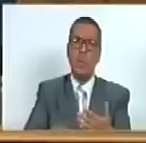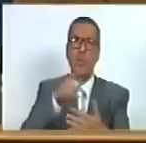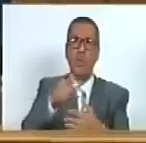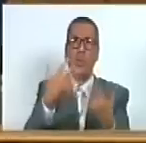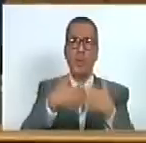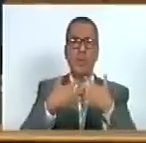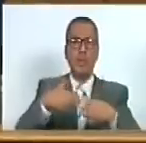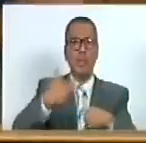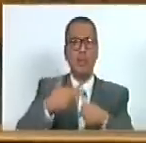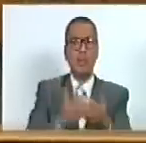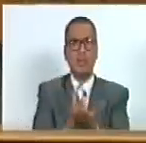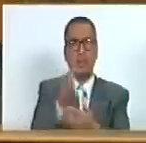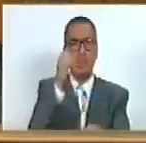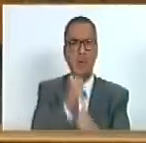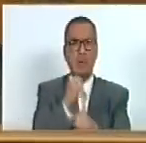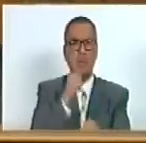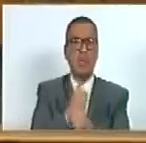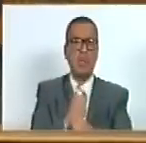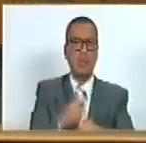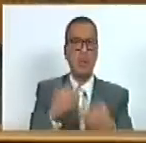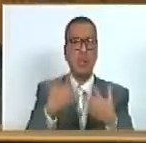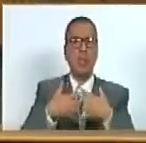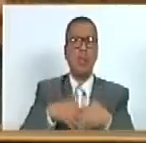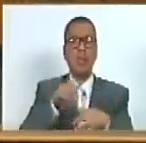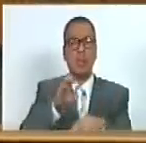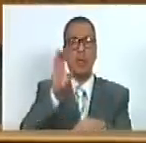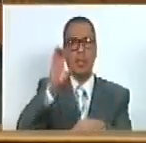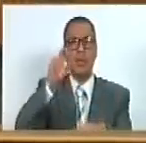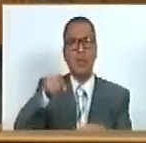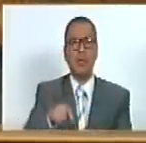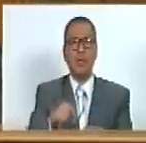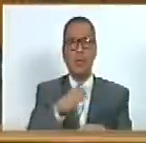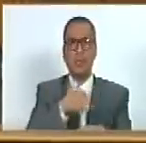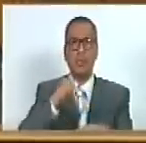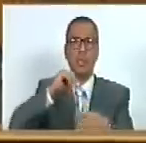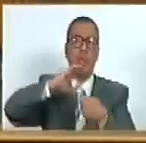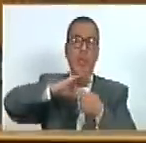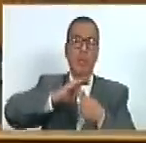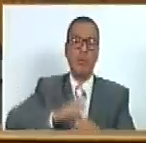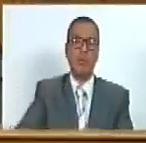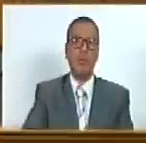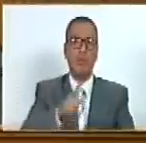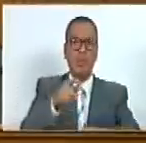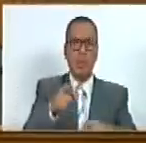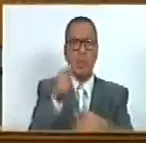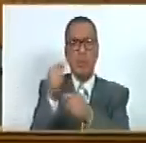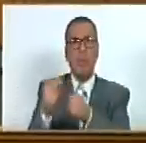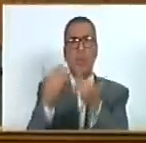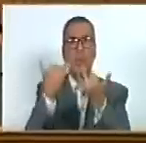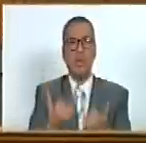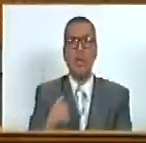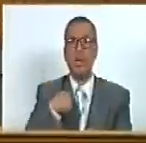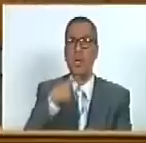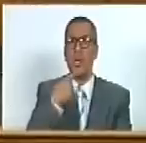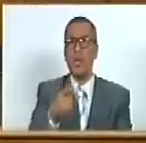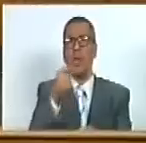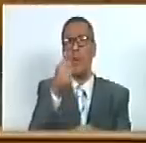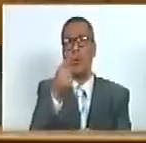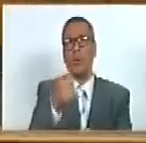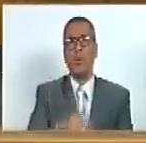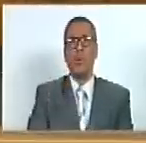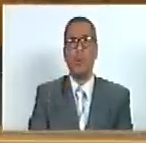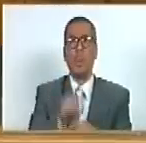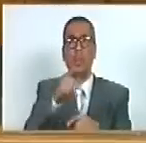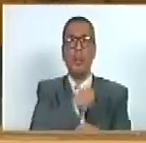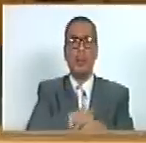empresa petrolera siguiera funcionando y la mayoría de empresas de este país, que nos quieren ahogar financieramente, ahora dicen que es poquito. Y